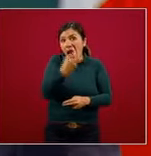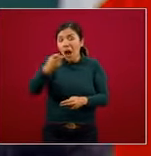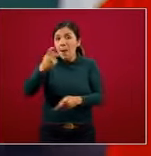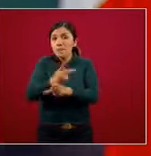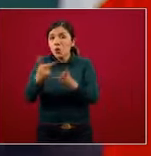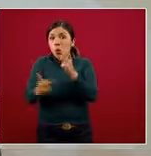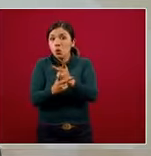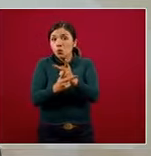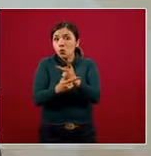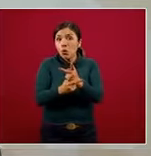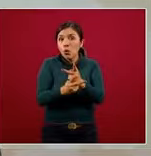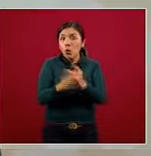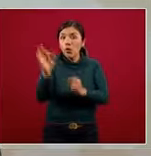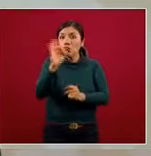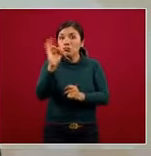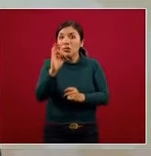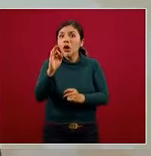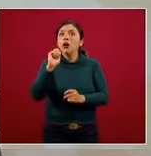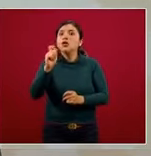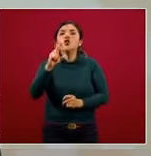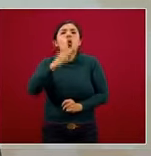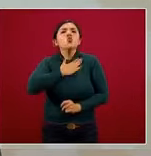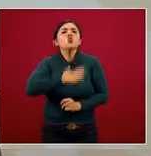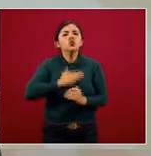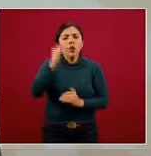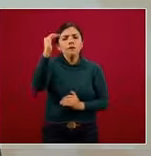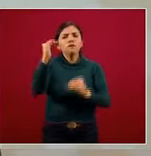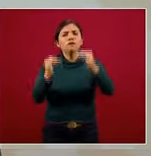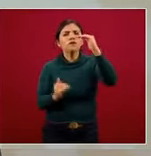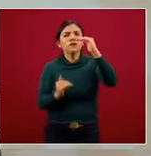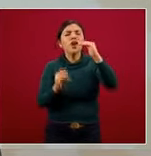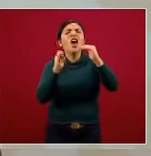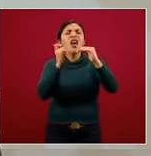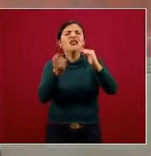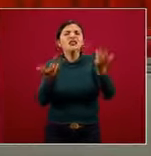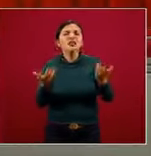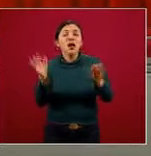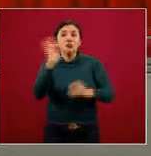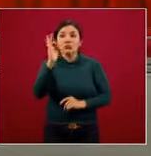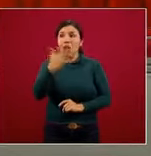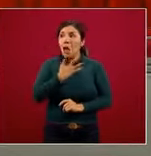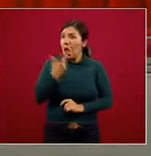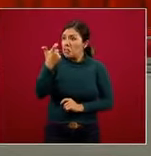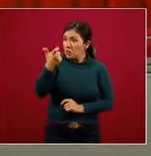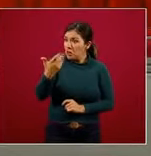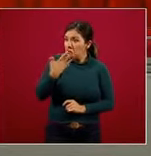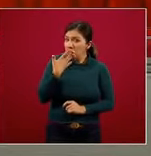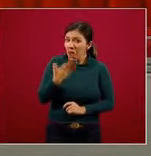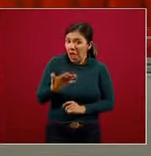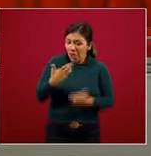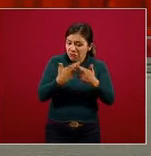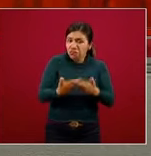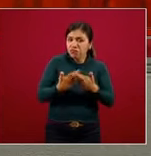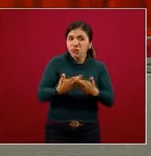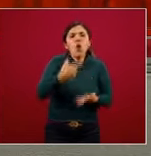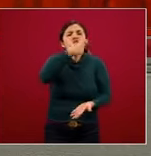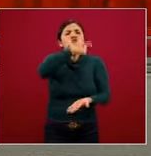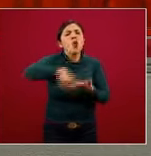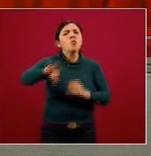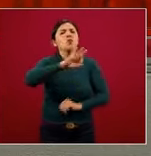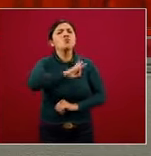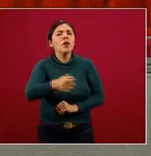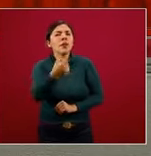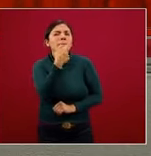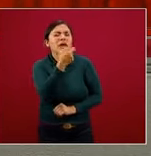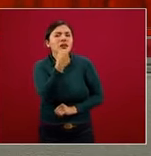que produzca desbalances. Desbalances querría decir que quien tiene para pagar lo va a tener y quien